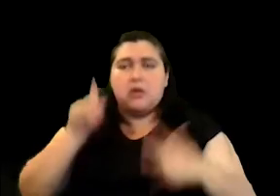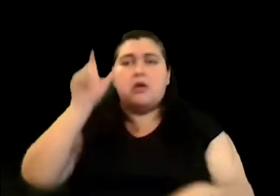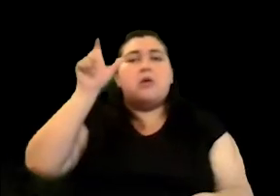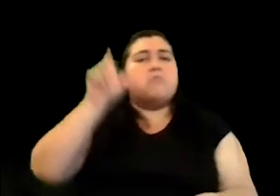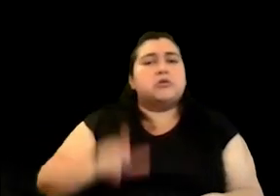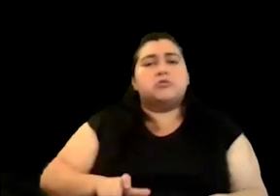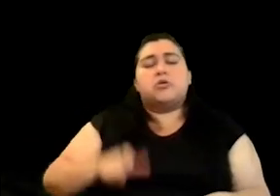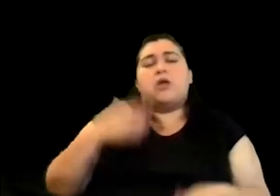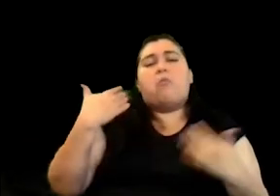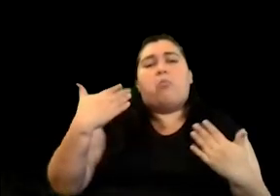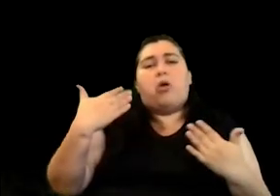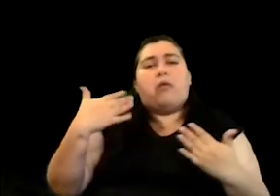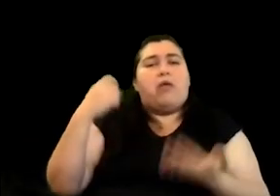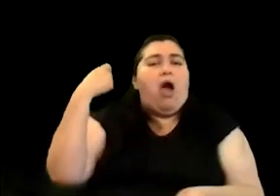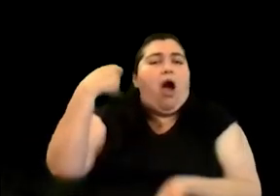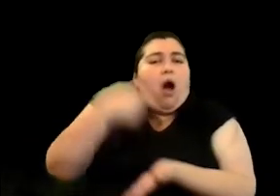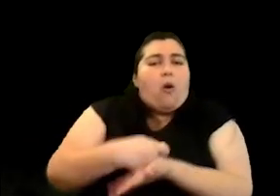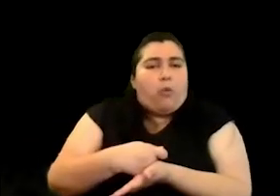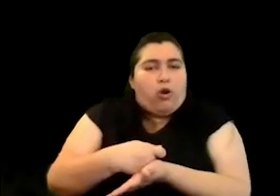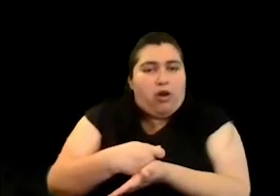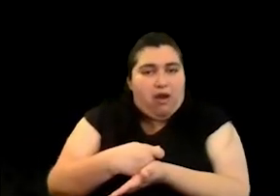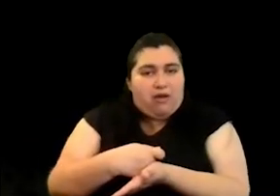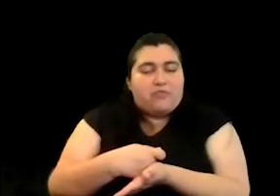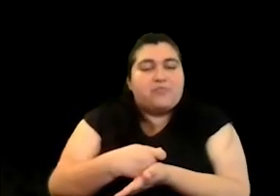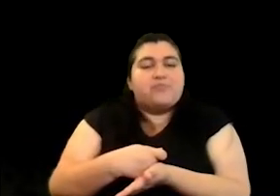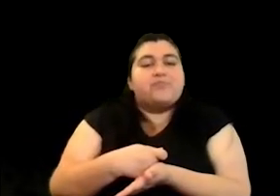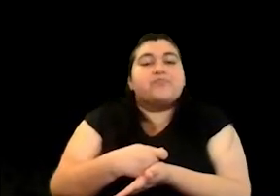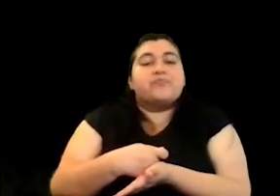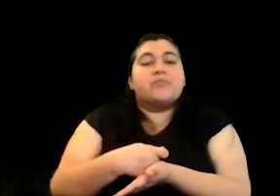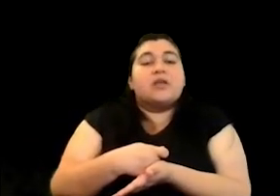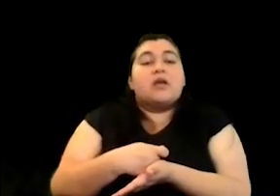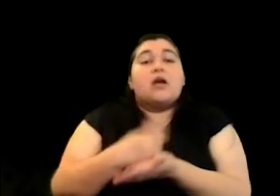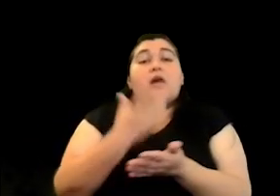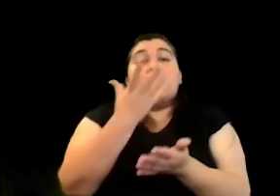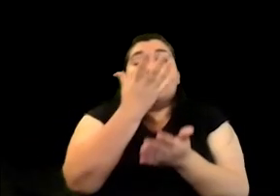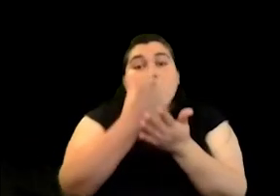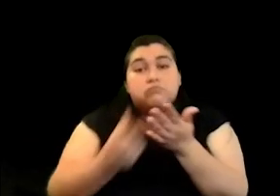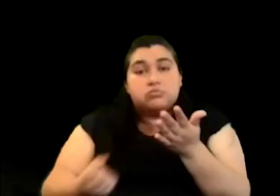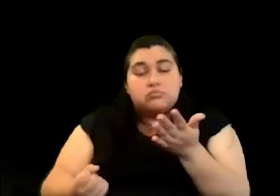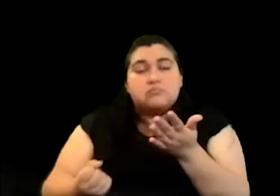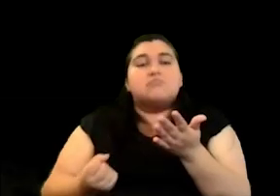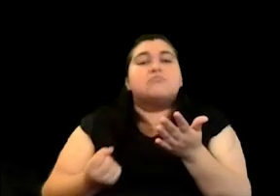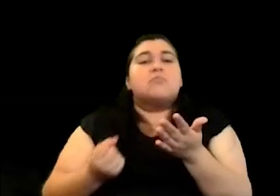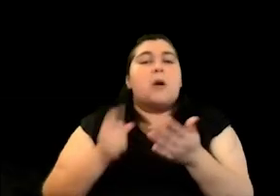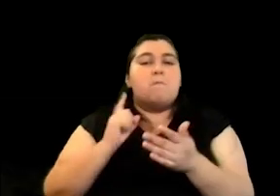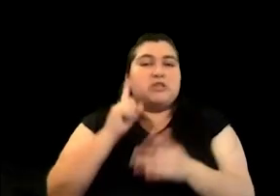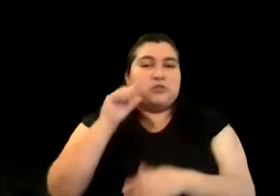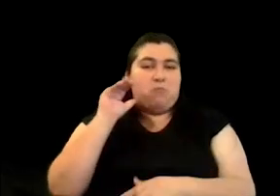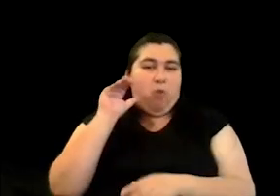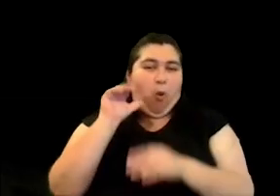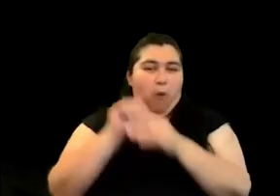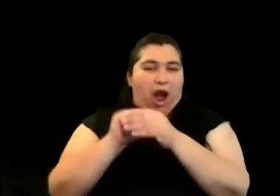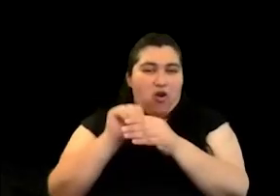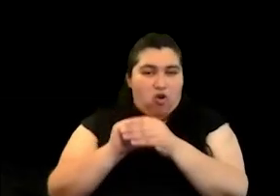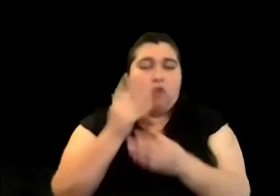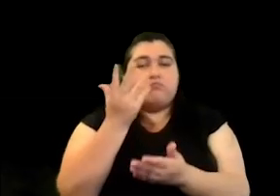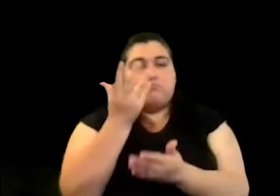de abonar a través de el débito en cuenta bancaria. Entonces, la